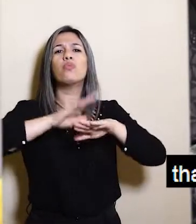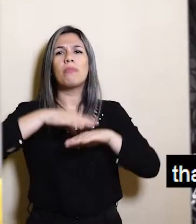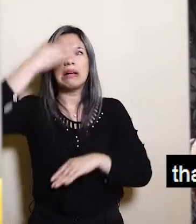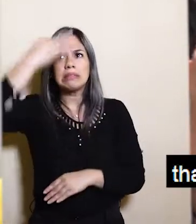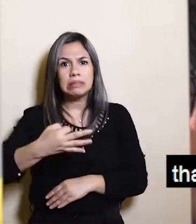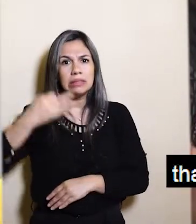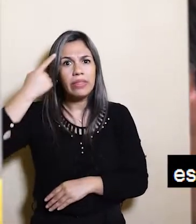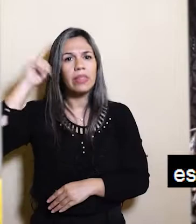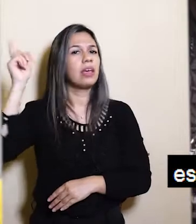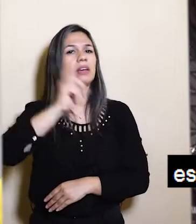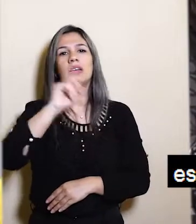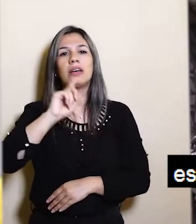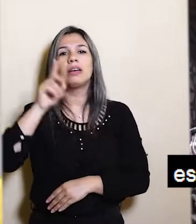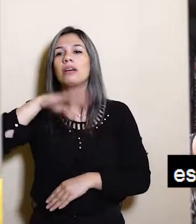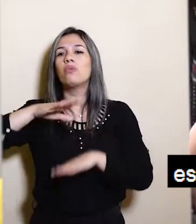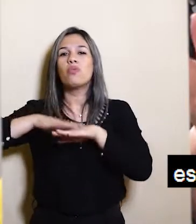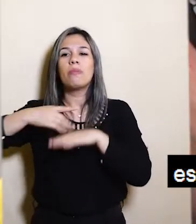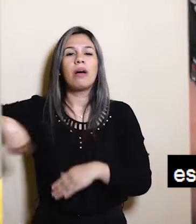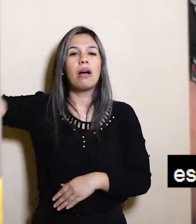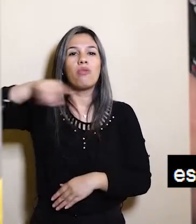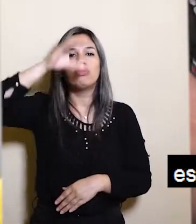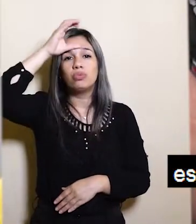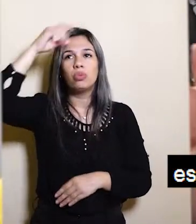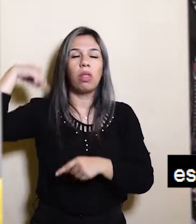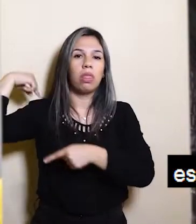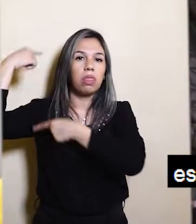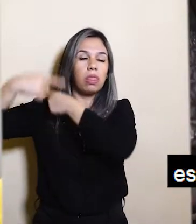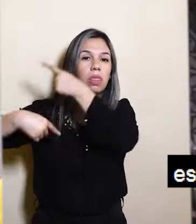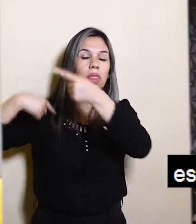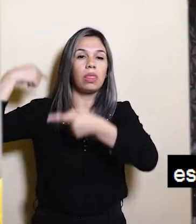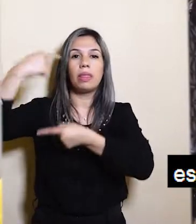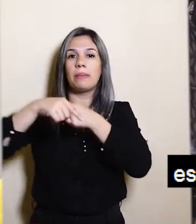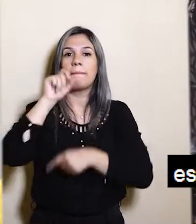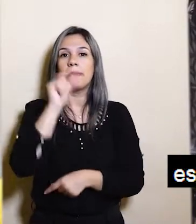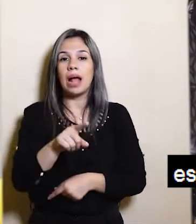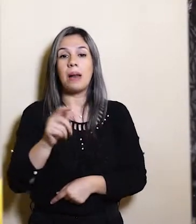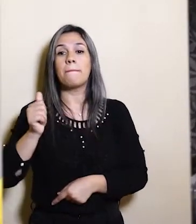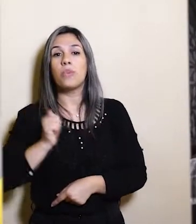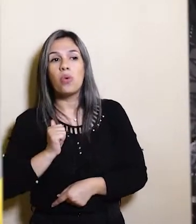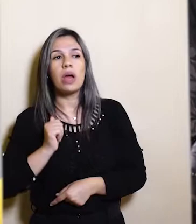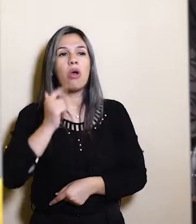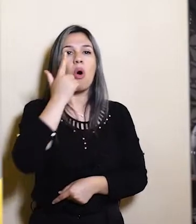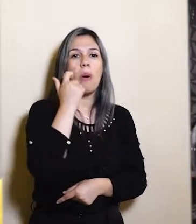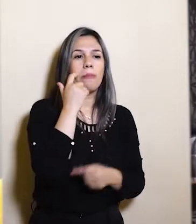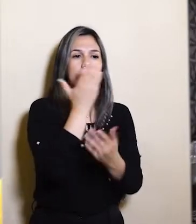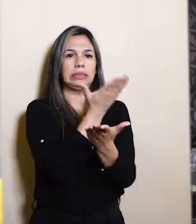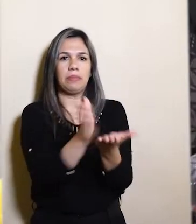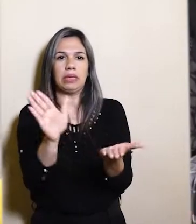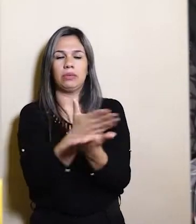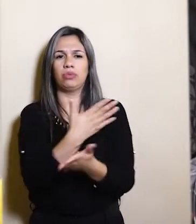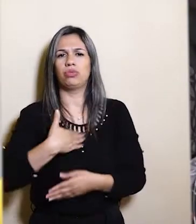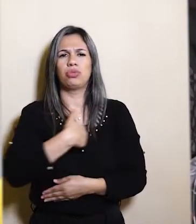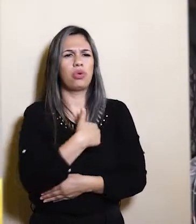han generado un daño, sobre todo a grupos históricamente marginalizados como son las niñas y las mujeres, en el entendido que nuestro rol